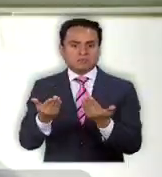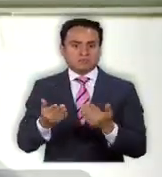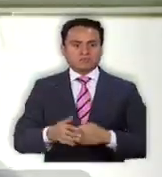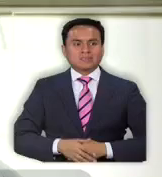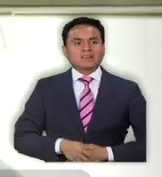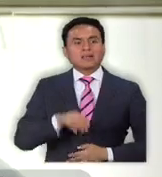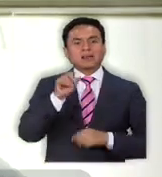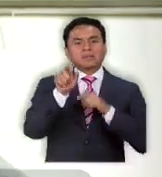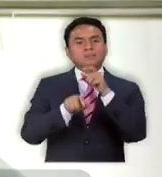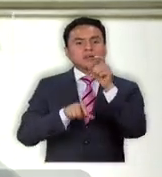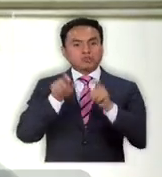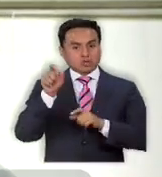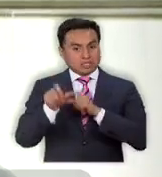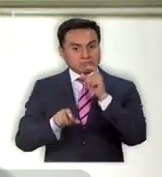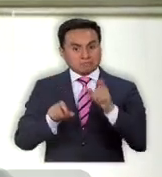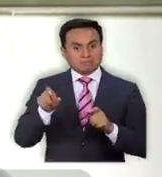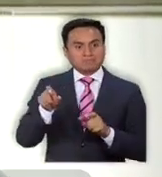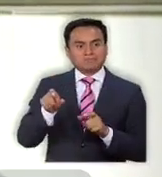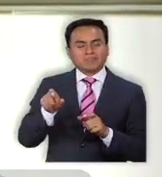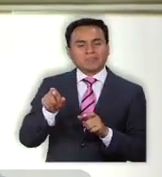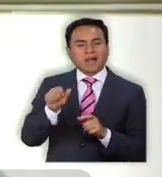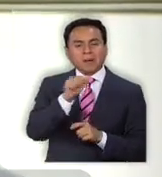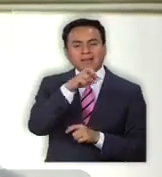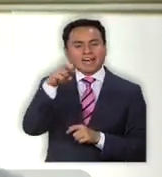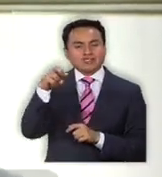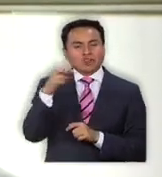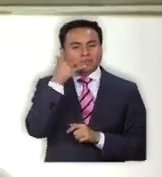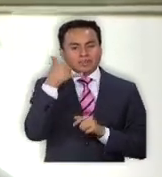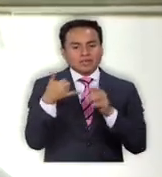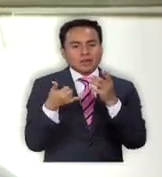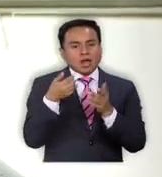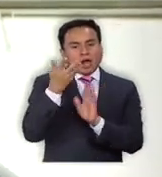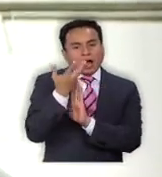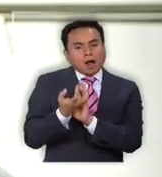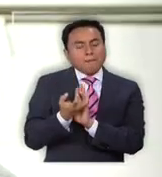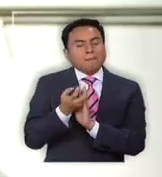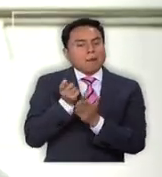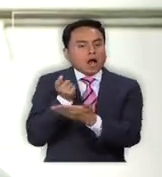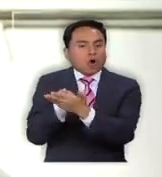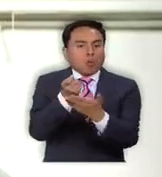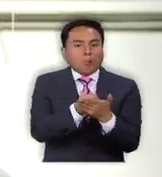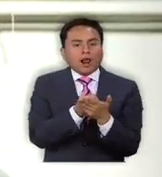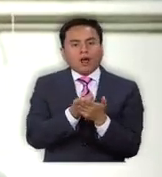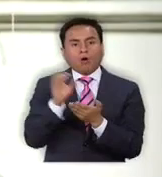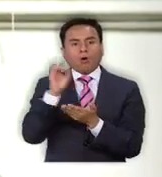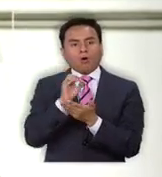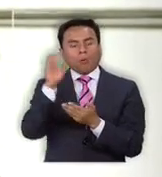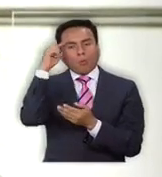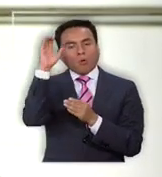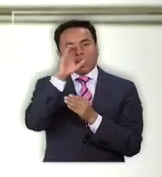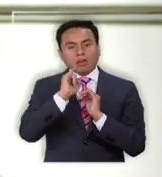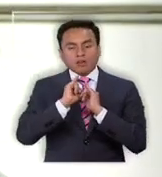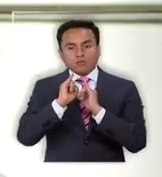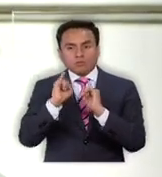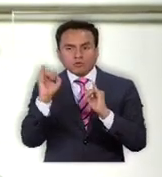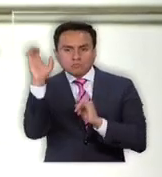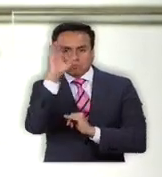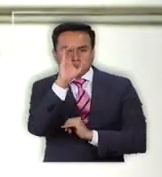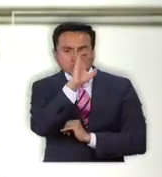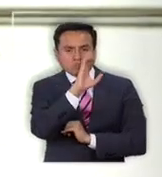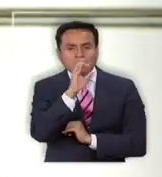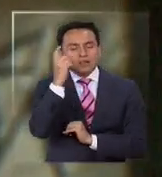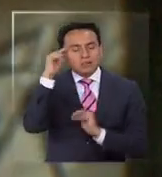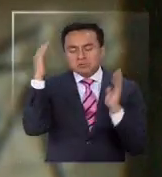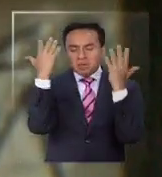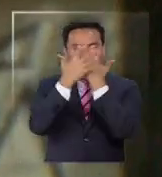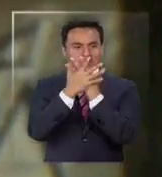Las personas que instalan las aplicaciones para hacer compras o para buscar cierta información, muchas veces no